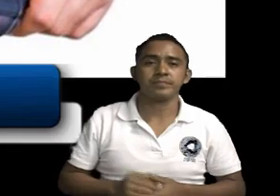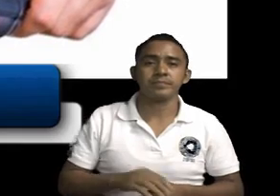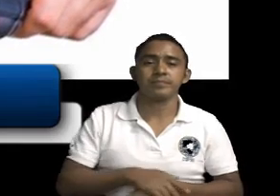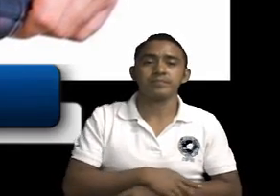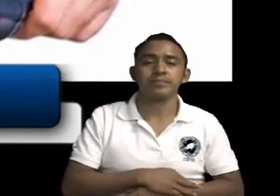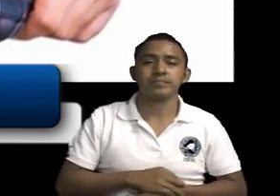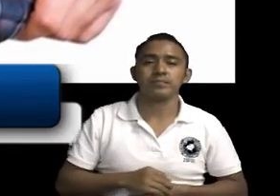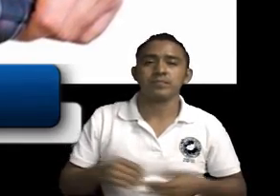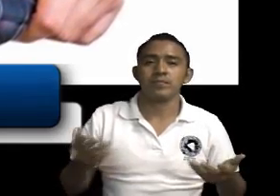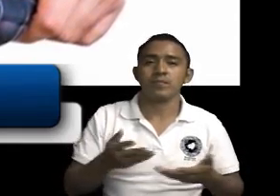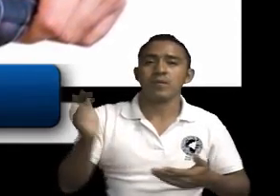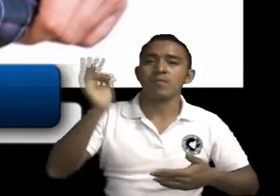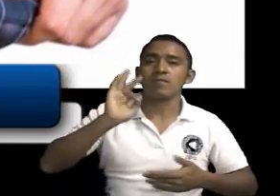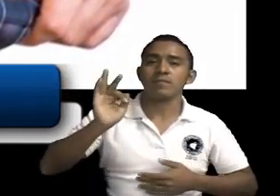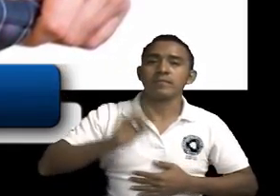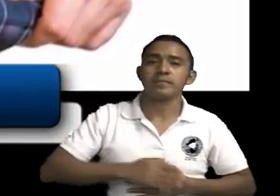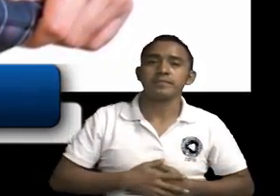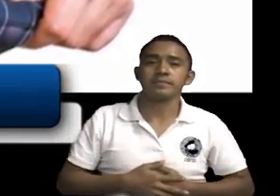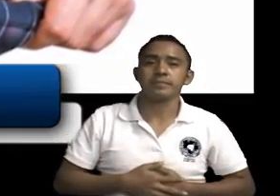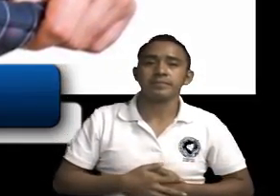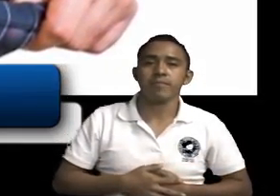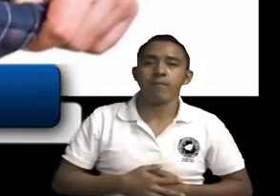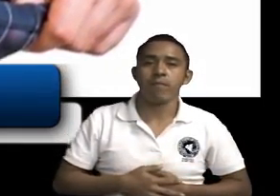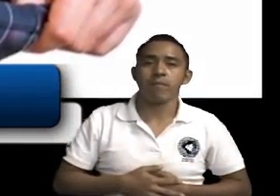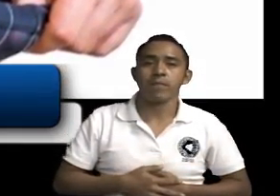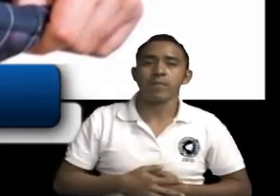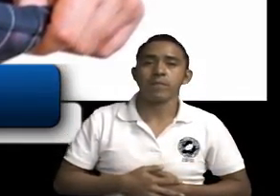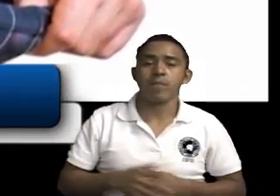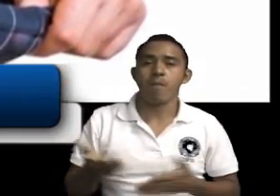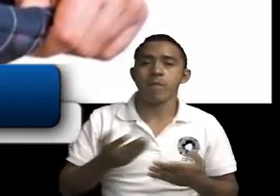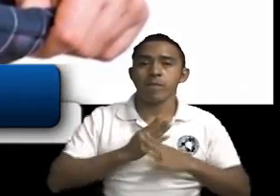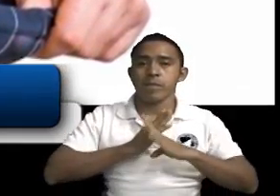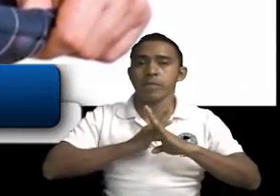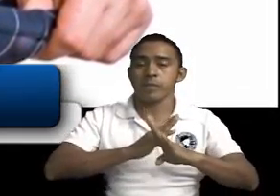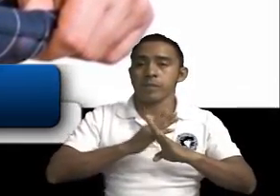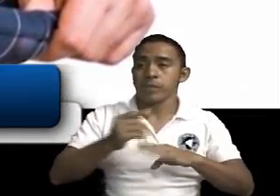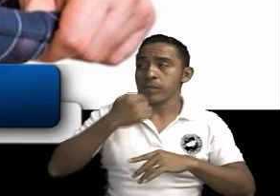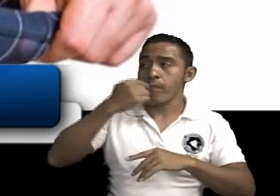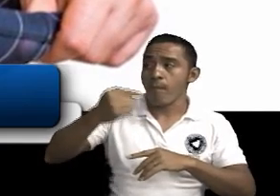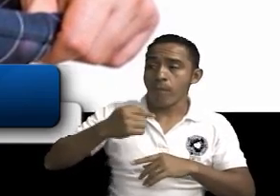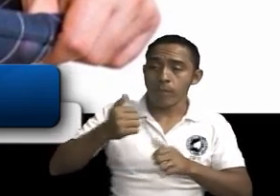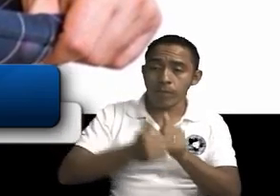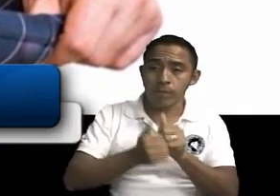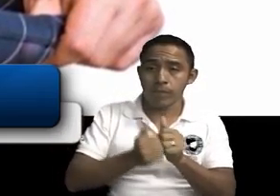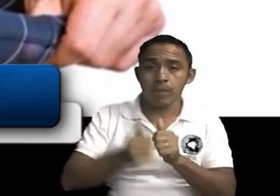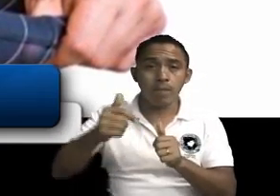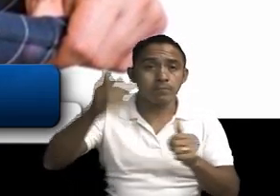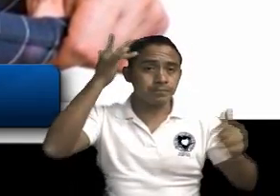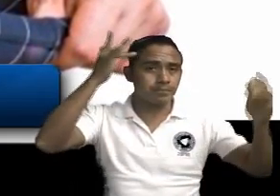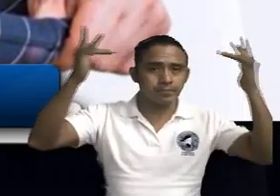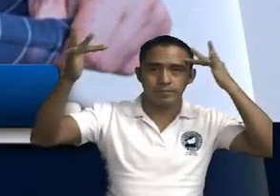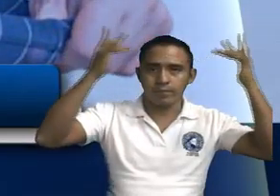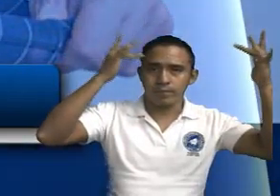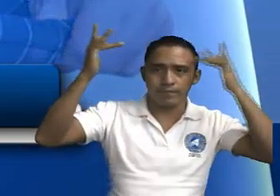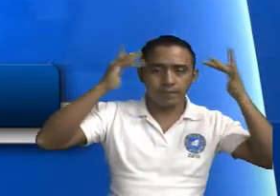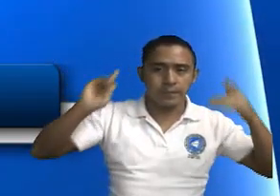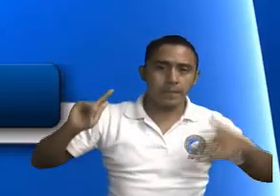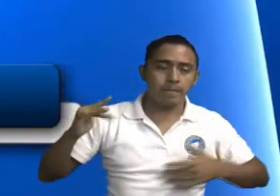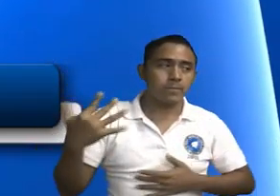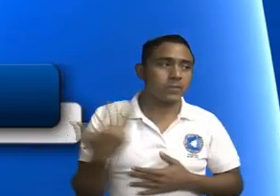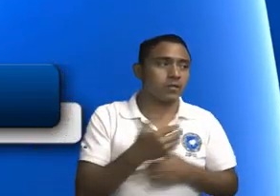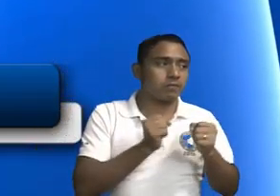¿cuál es la mejor forma, doctor, para erradicar este problema? Como usted ha dicho, es una preocupación de todos los